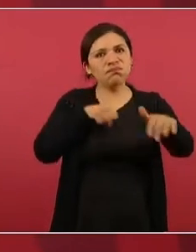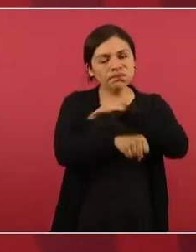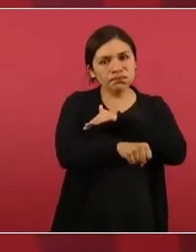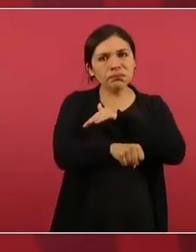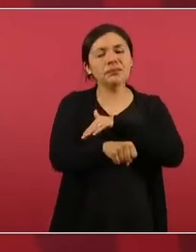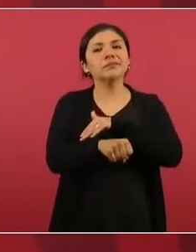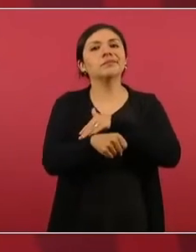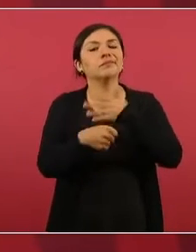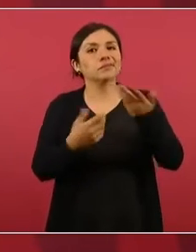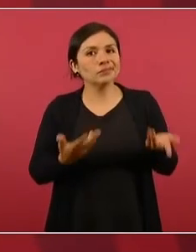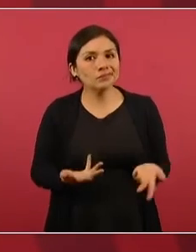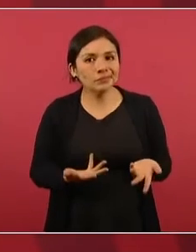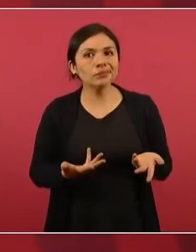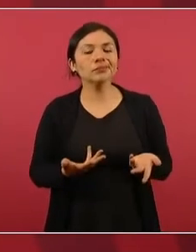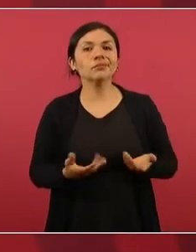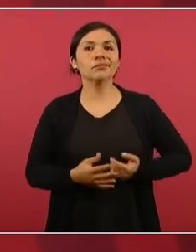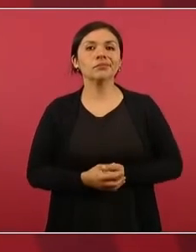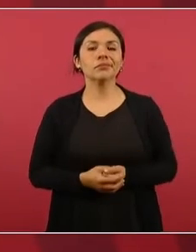detenidos,